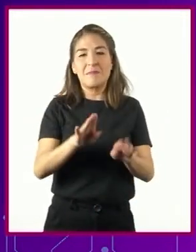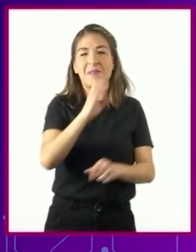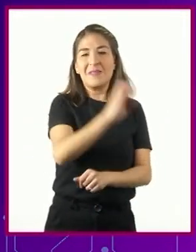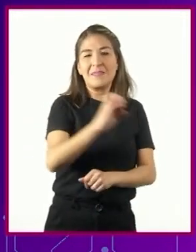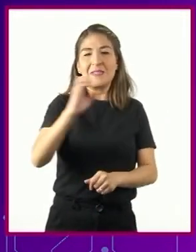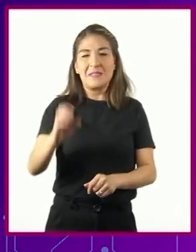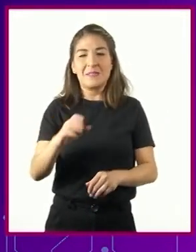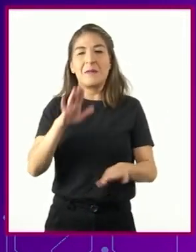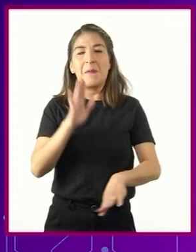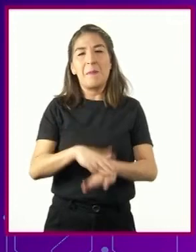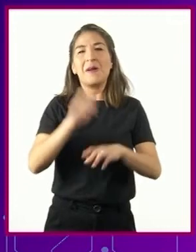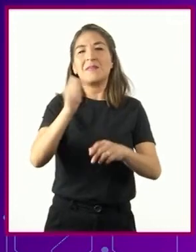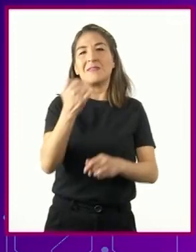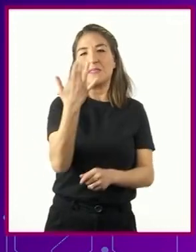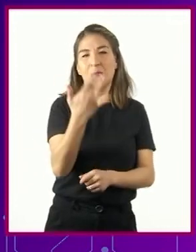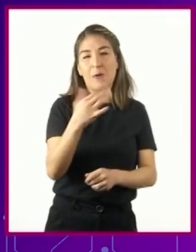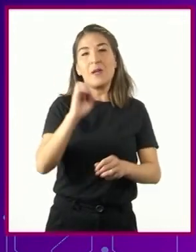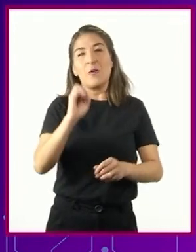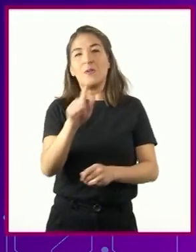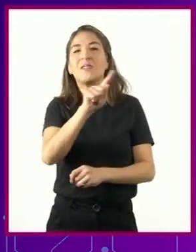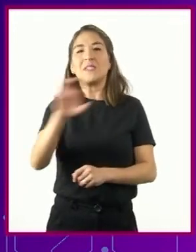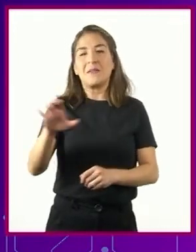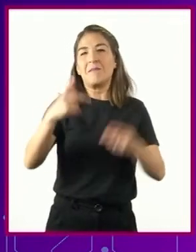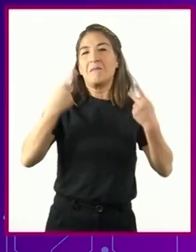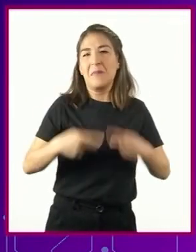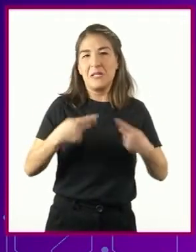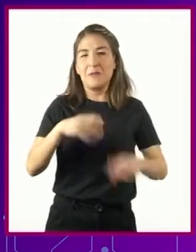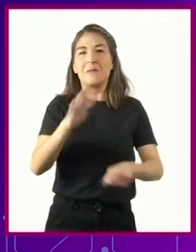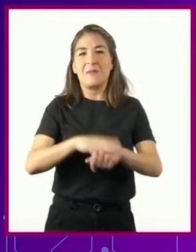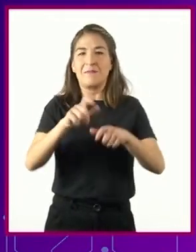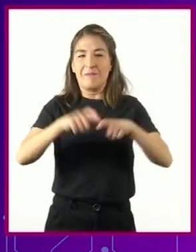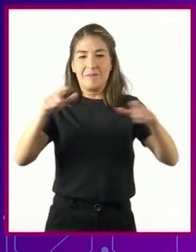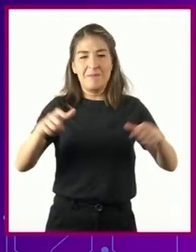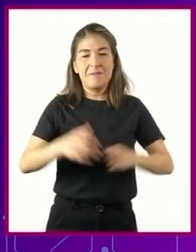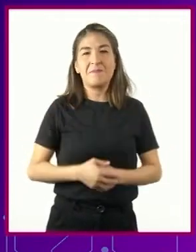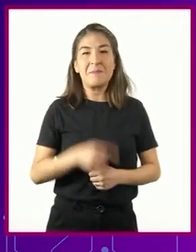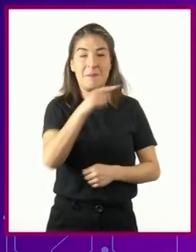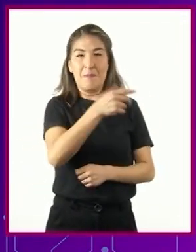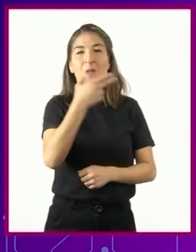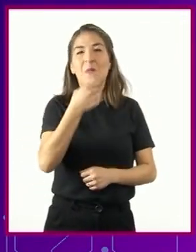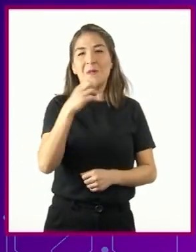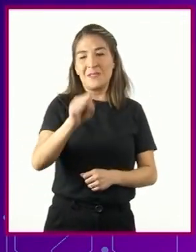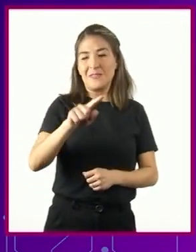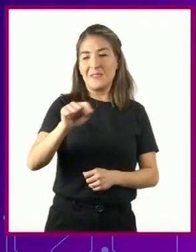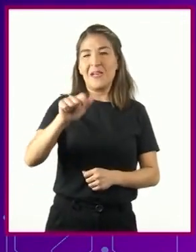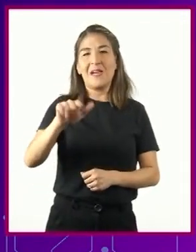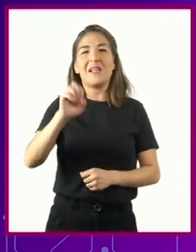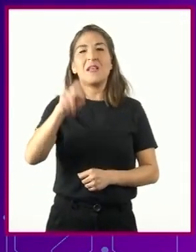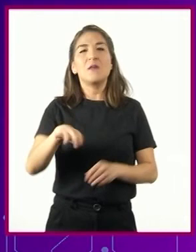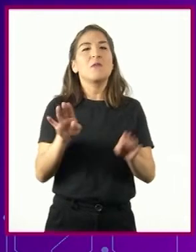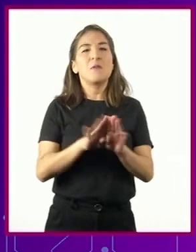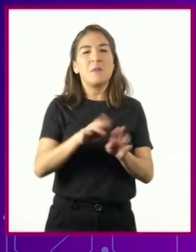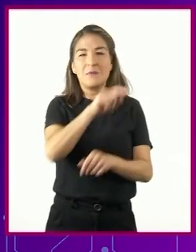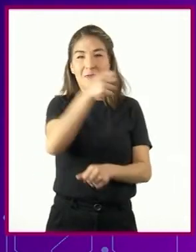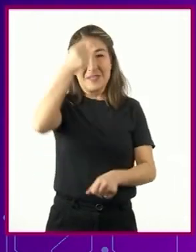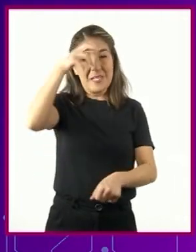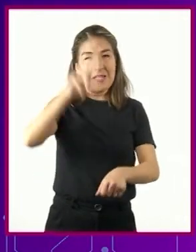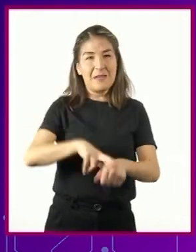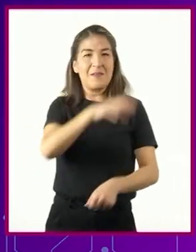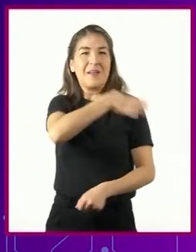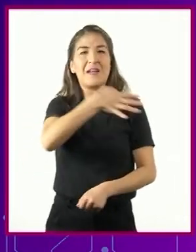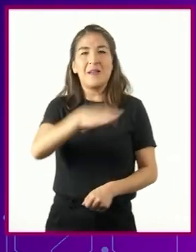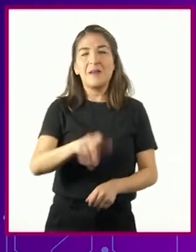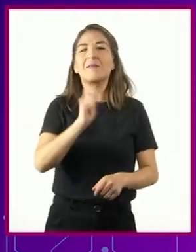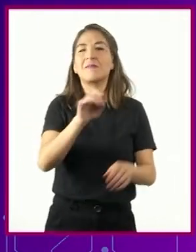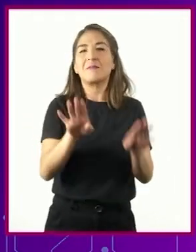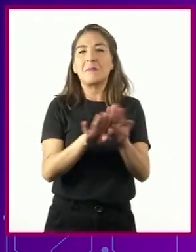CC hasta 50 o 100 miembros. El camarada Stalin, llegado a secretario general, ha concentrado en